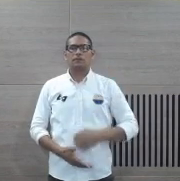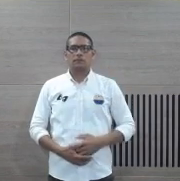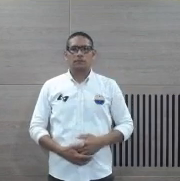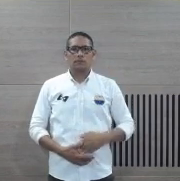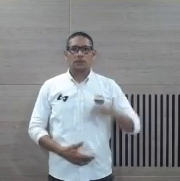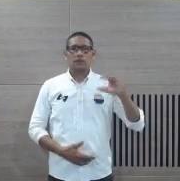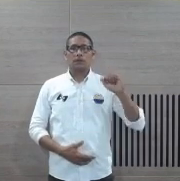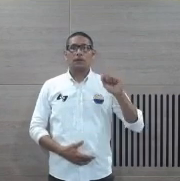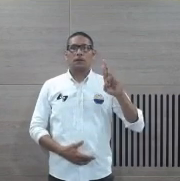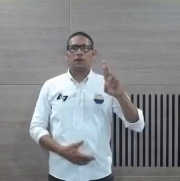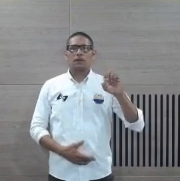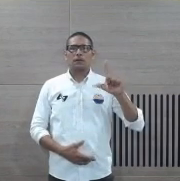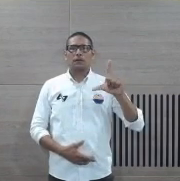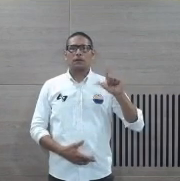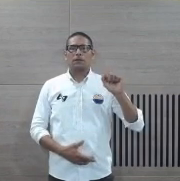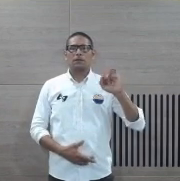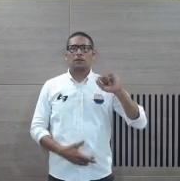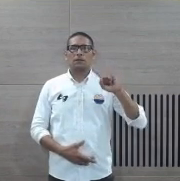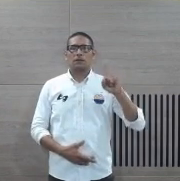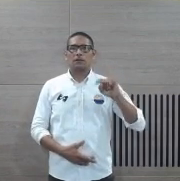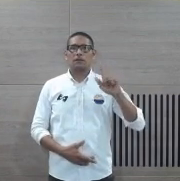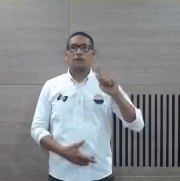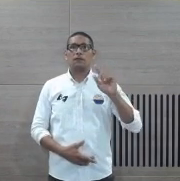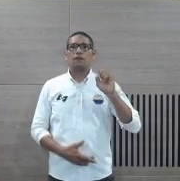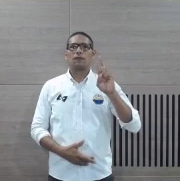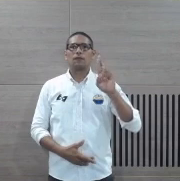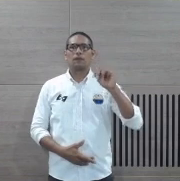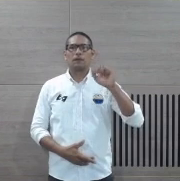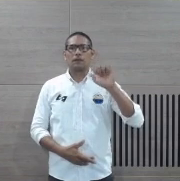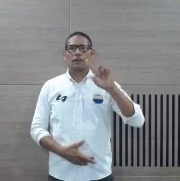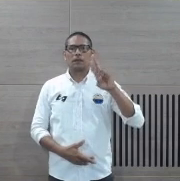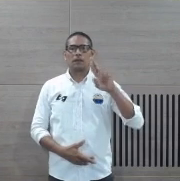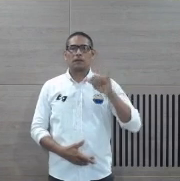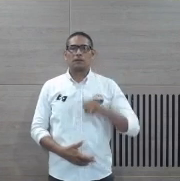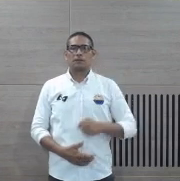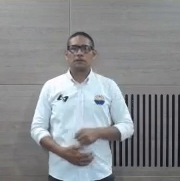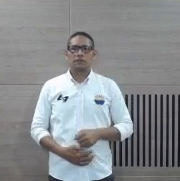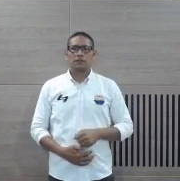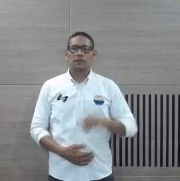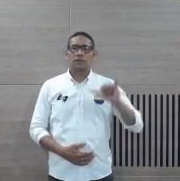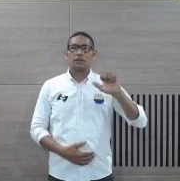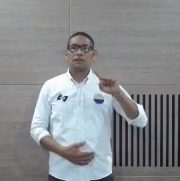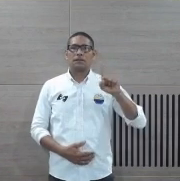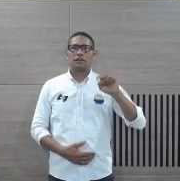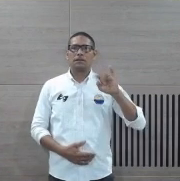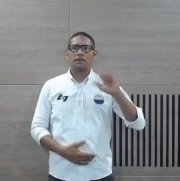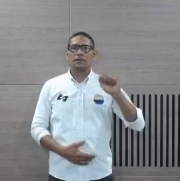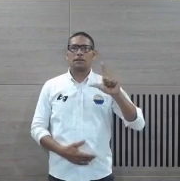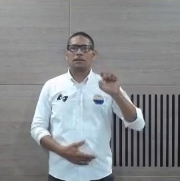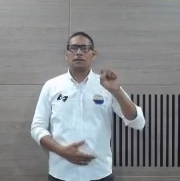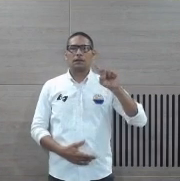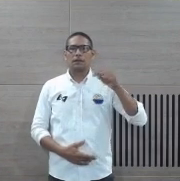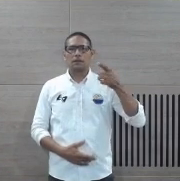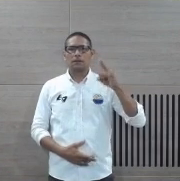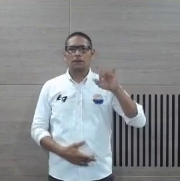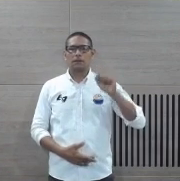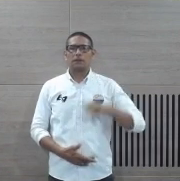Arevalo. Jessica Lengua Vuelvas. Alejandra del Pilar Martínez